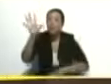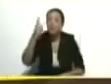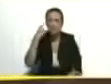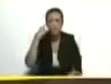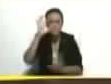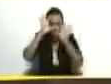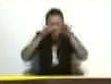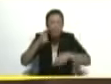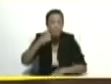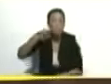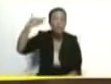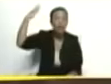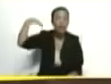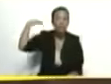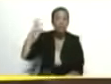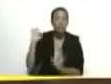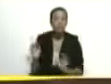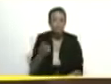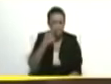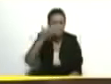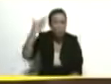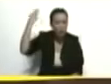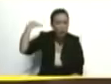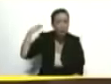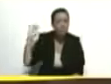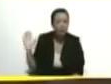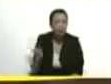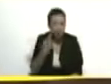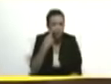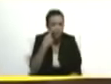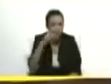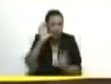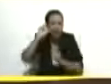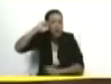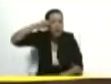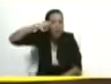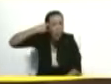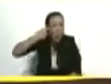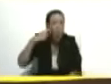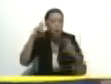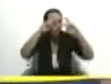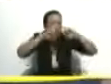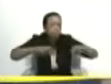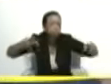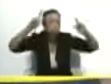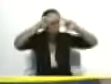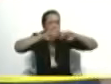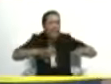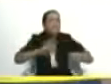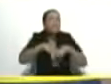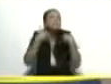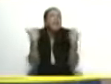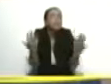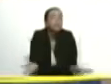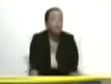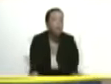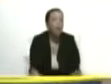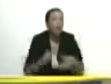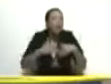Miremos, miren, observen, analicen.